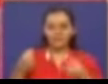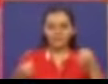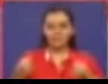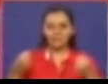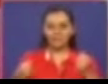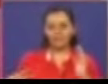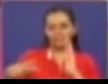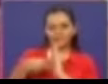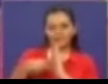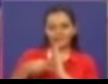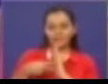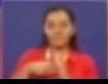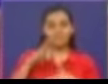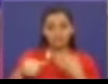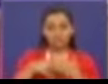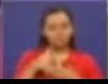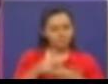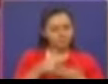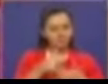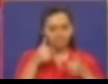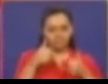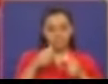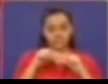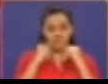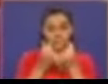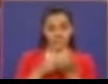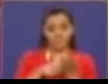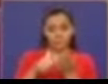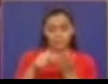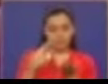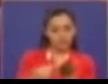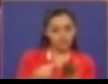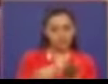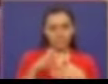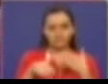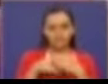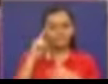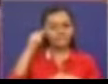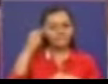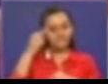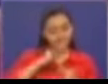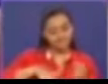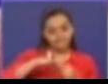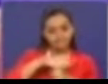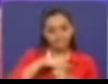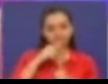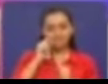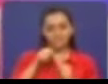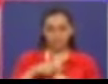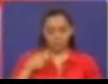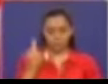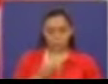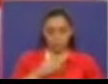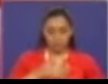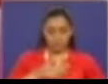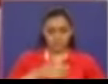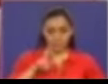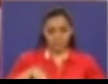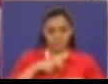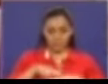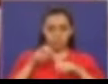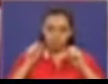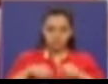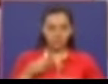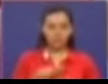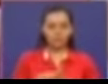compañeros. Entonces, de esto se habló en el gabinete y al menos a nivel de gobierno, de Estado, gobierno central básicamente, donde se